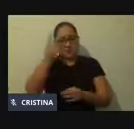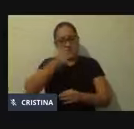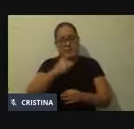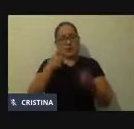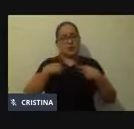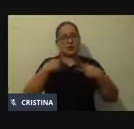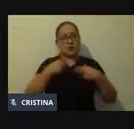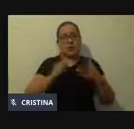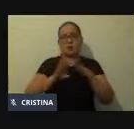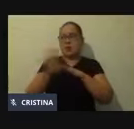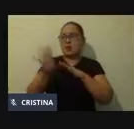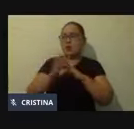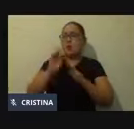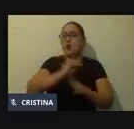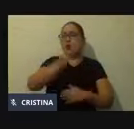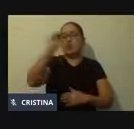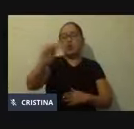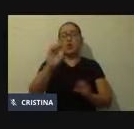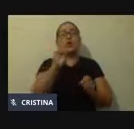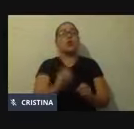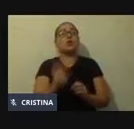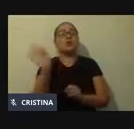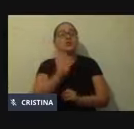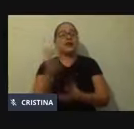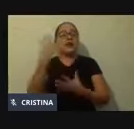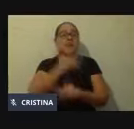preparados para que lleguen nuestros hijos